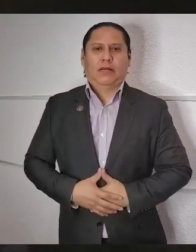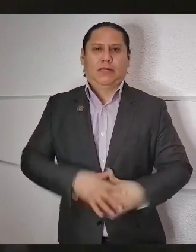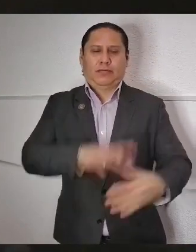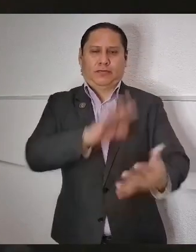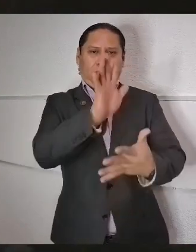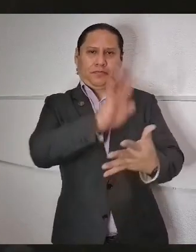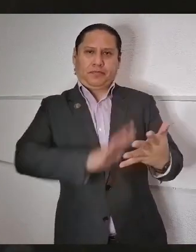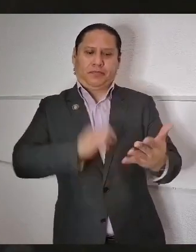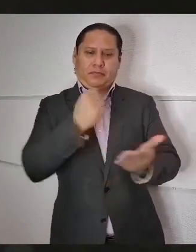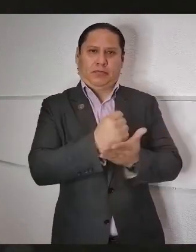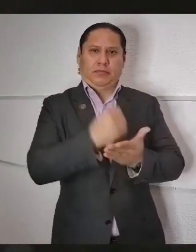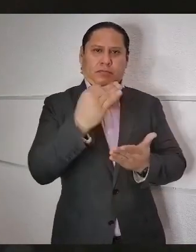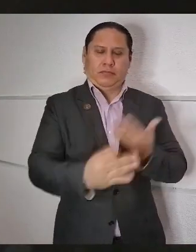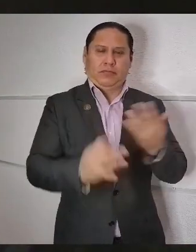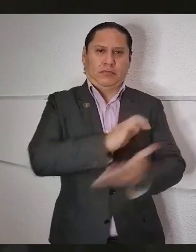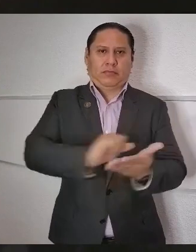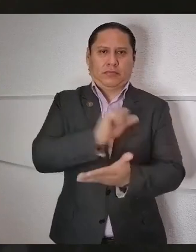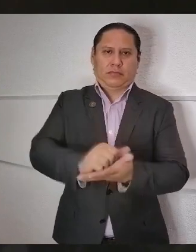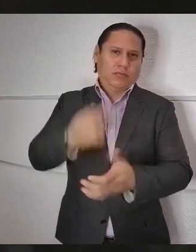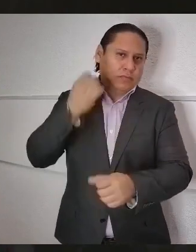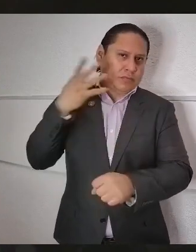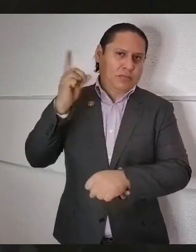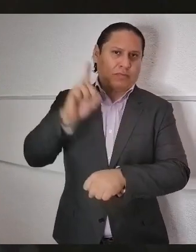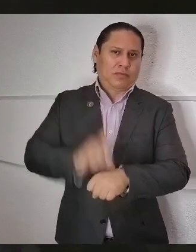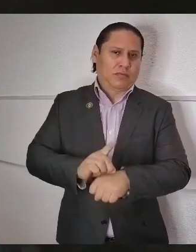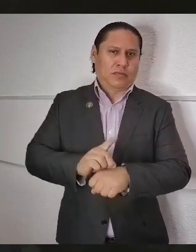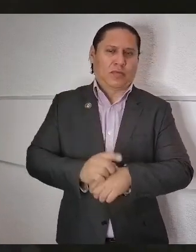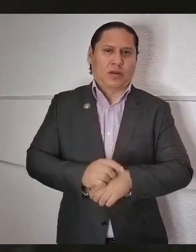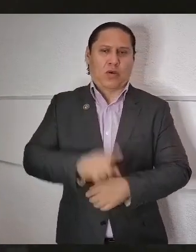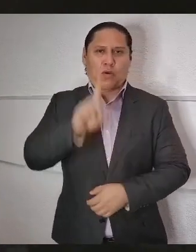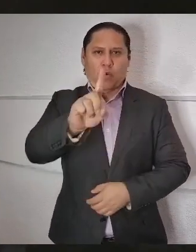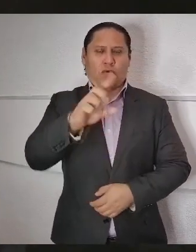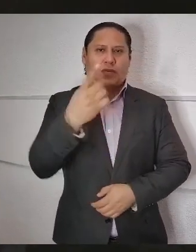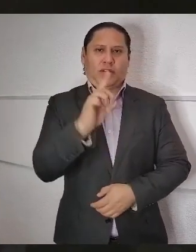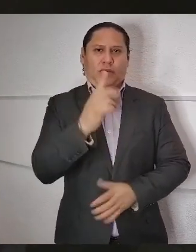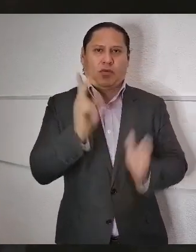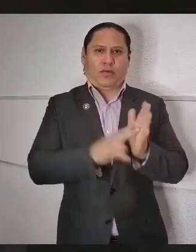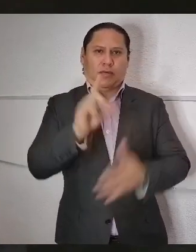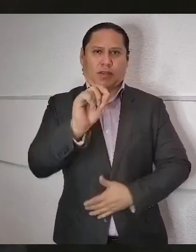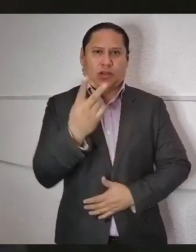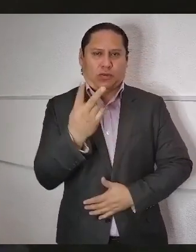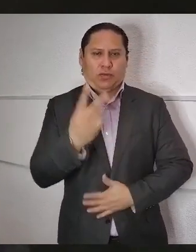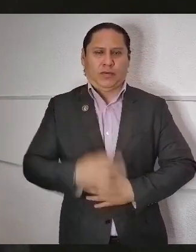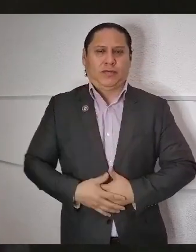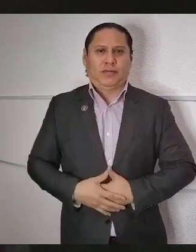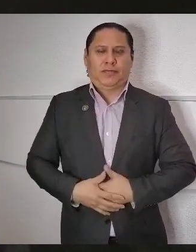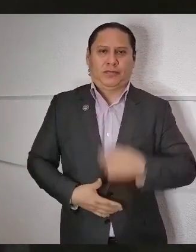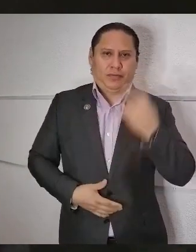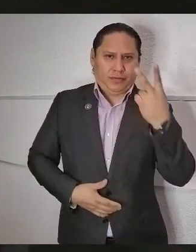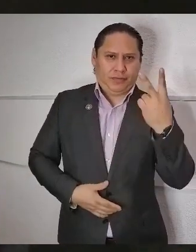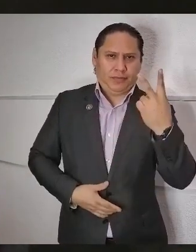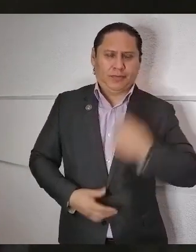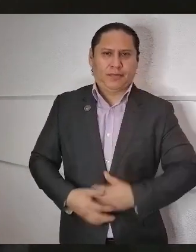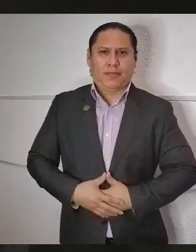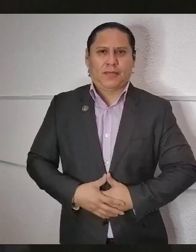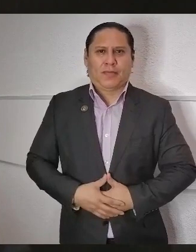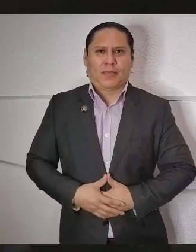Lectura y, en su caso, aprobación del acta de la sesión celebrada el 1 de diciembre del 2022.